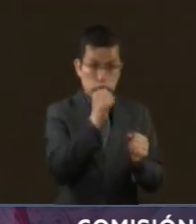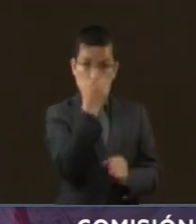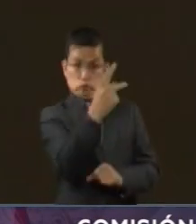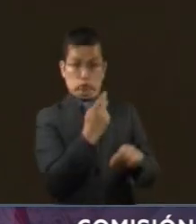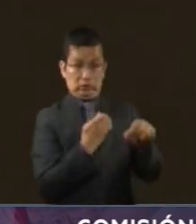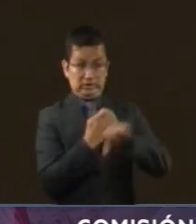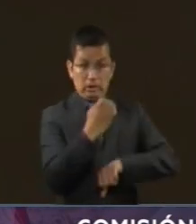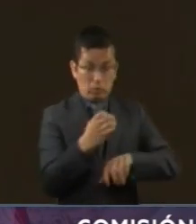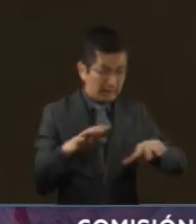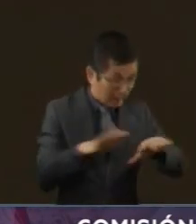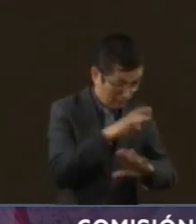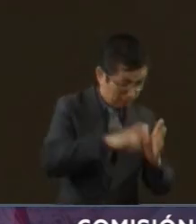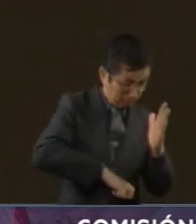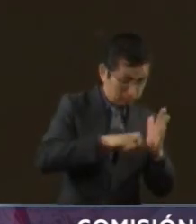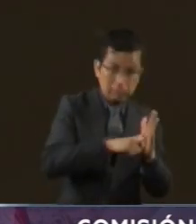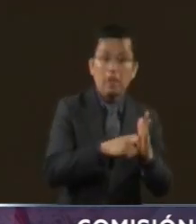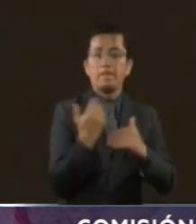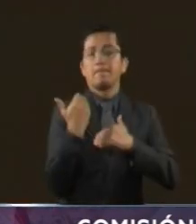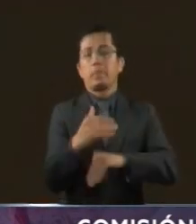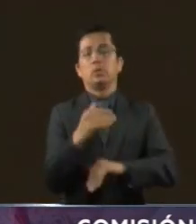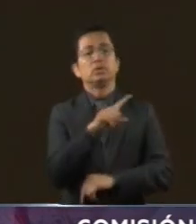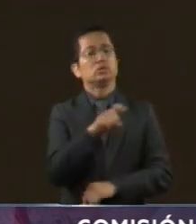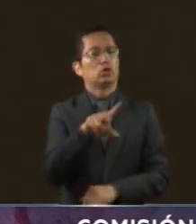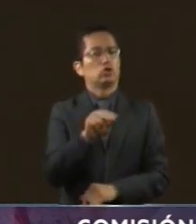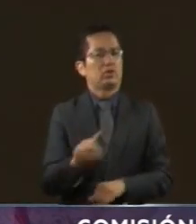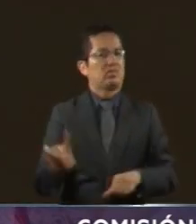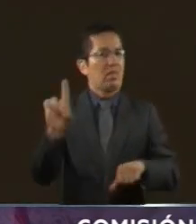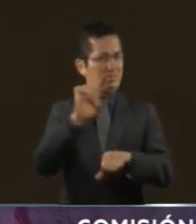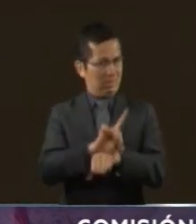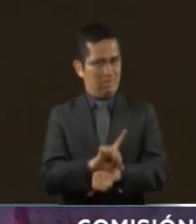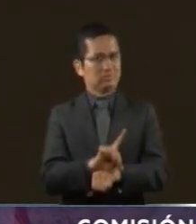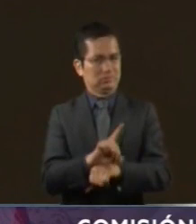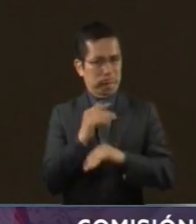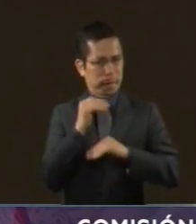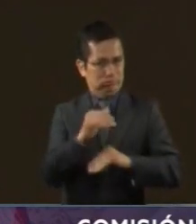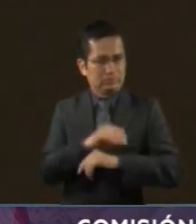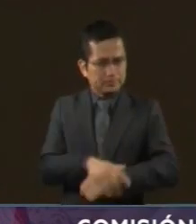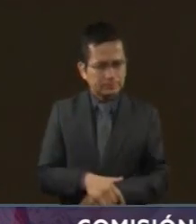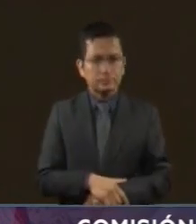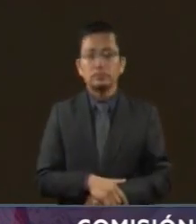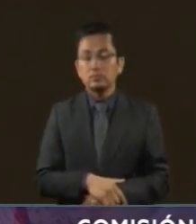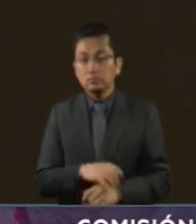constituciones. Y una vez realizadas las reformas constitucionales locales,